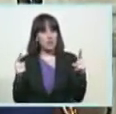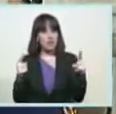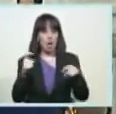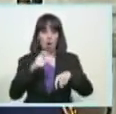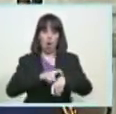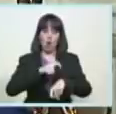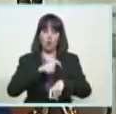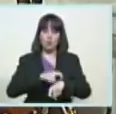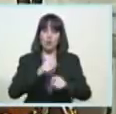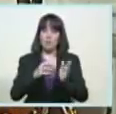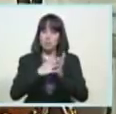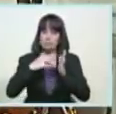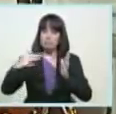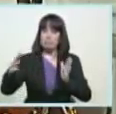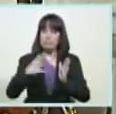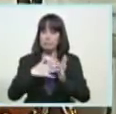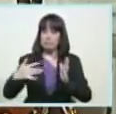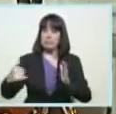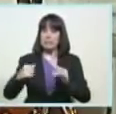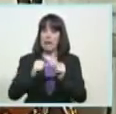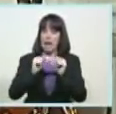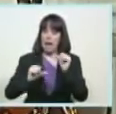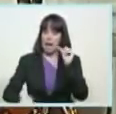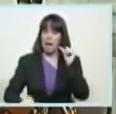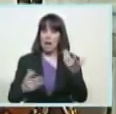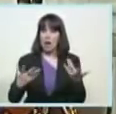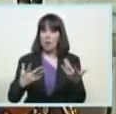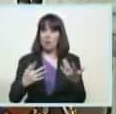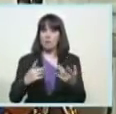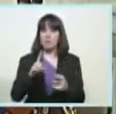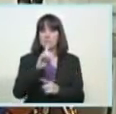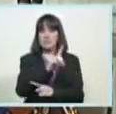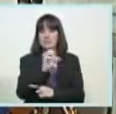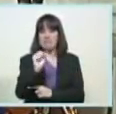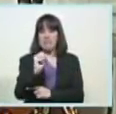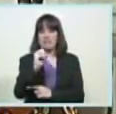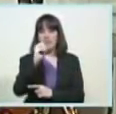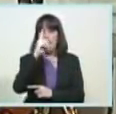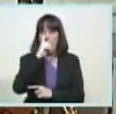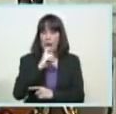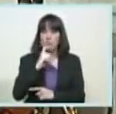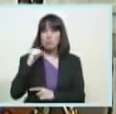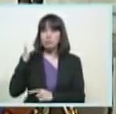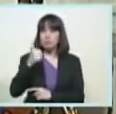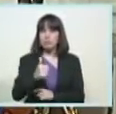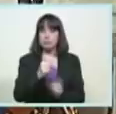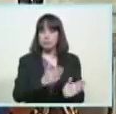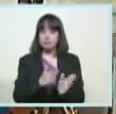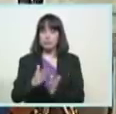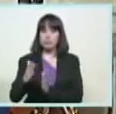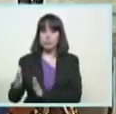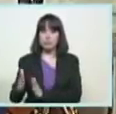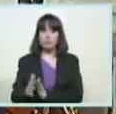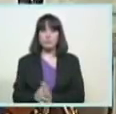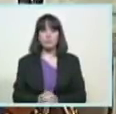son extensos se miran se marcan por décadas en sus impactos